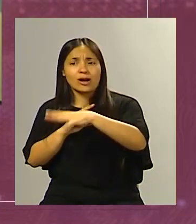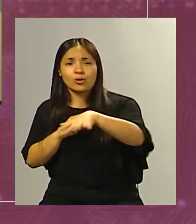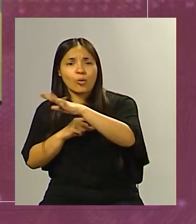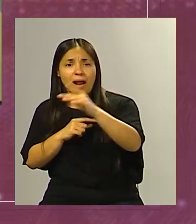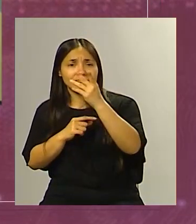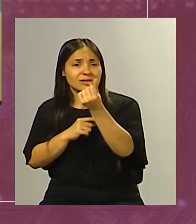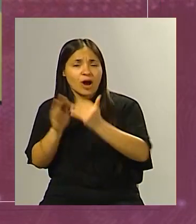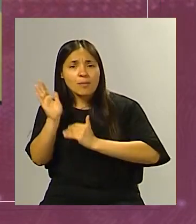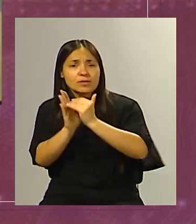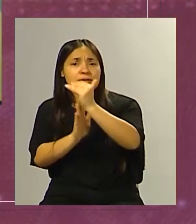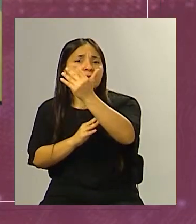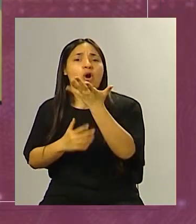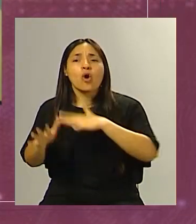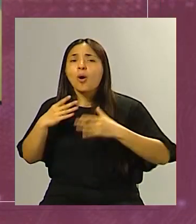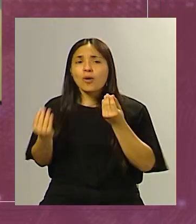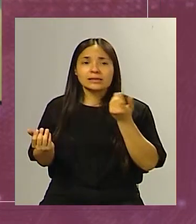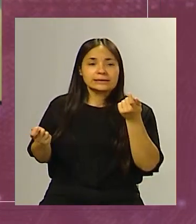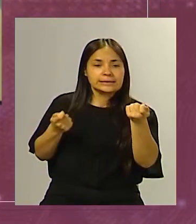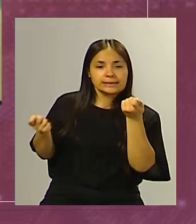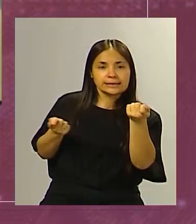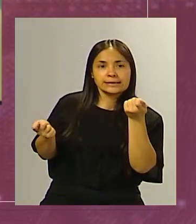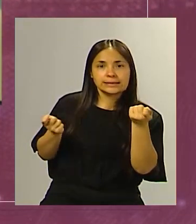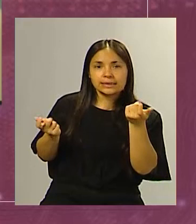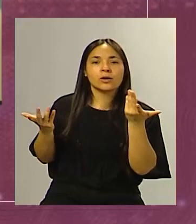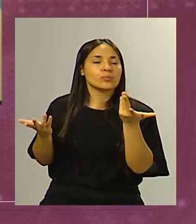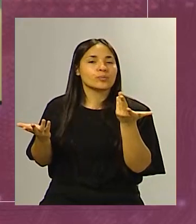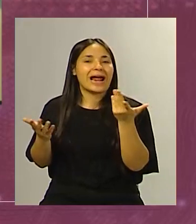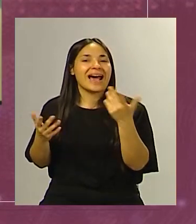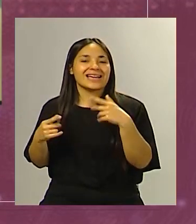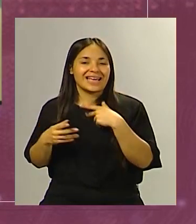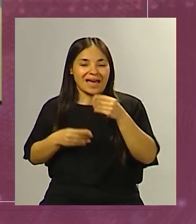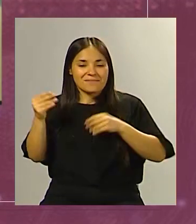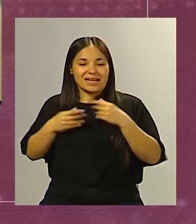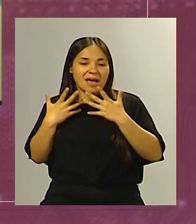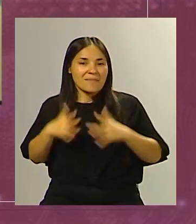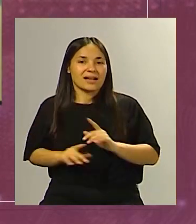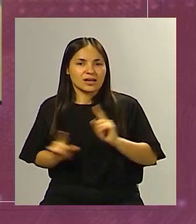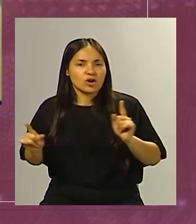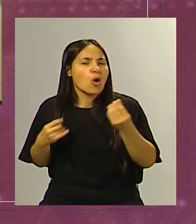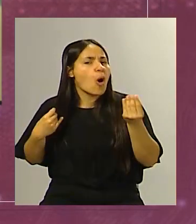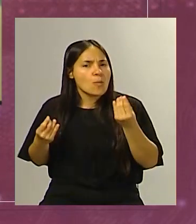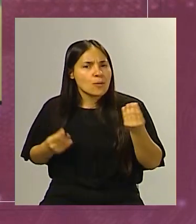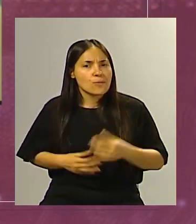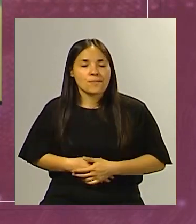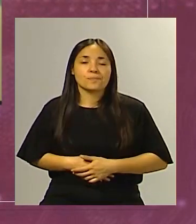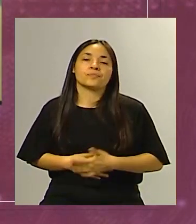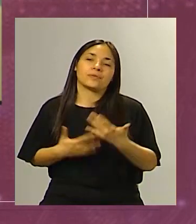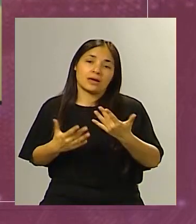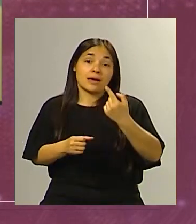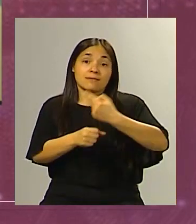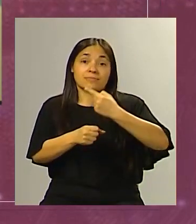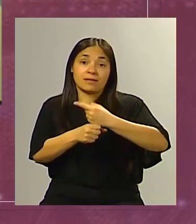constantemente. ¿Cómo pueden hacer para garantizar eso y que no sea un inconveniente para la empresa? Bueno, el primer punto es ver con